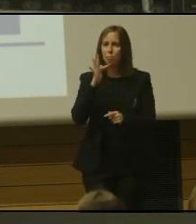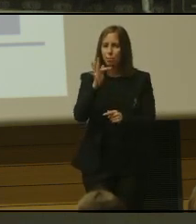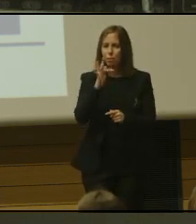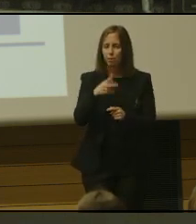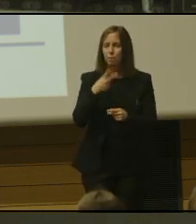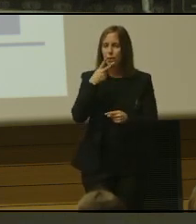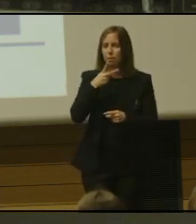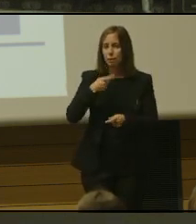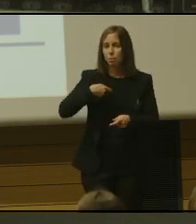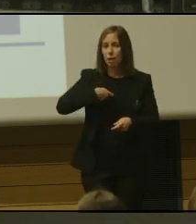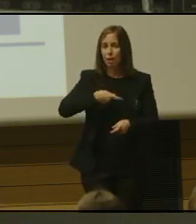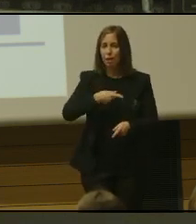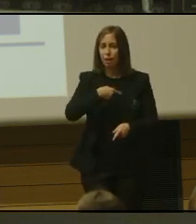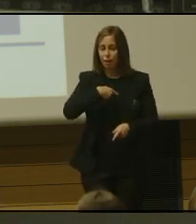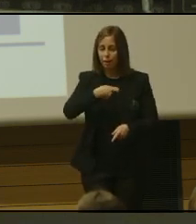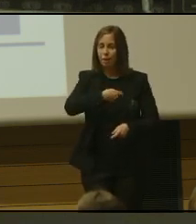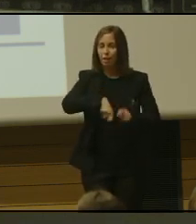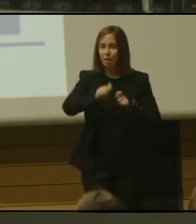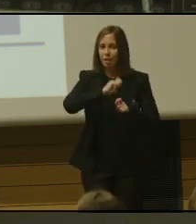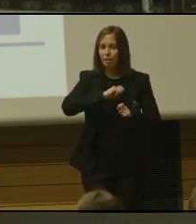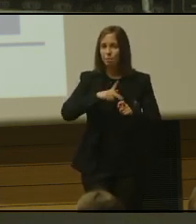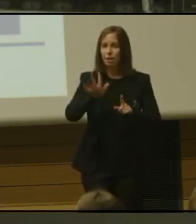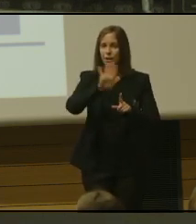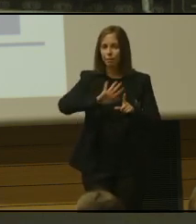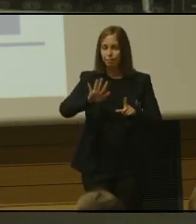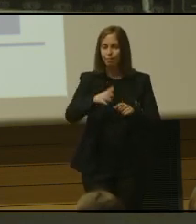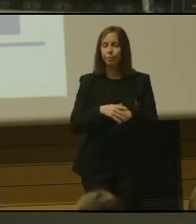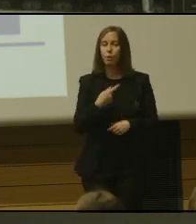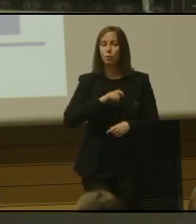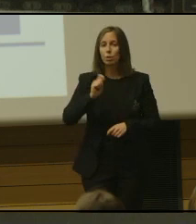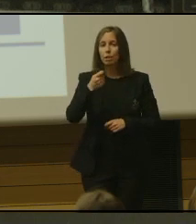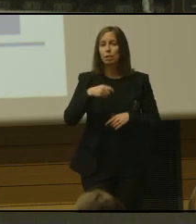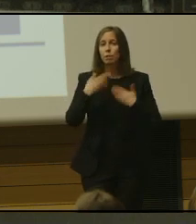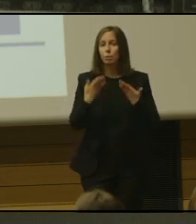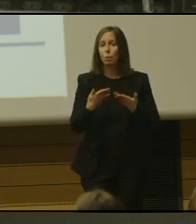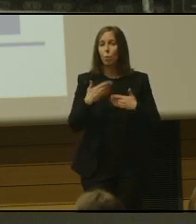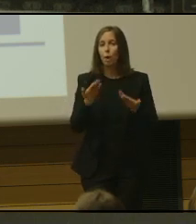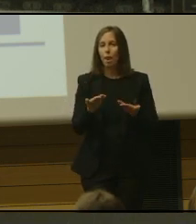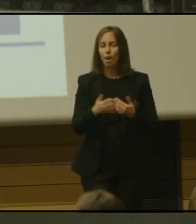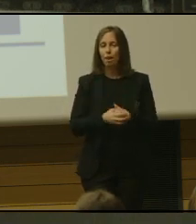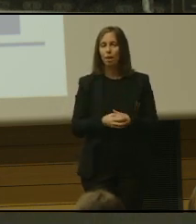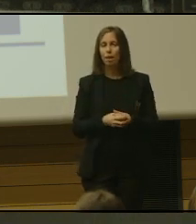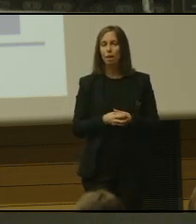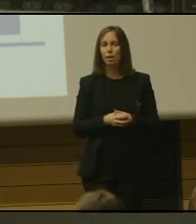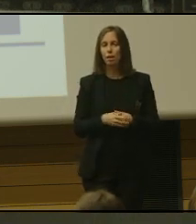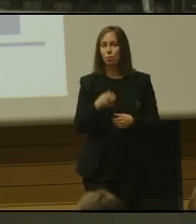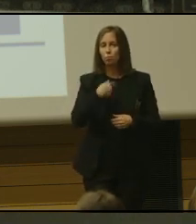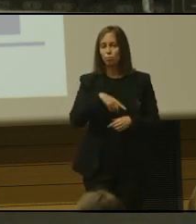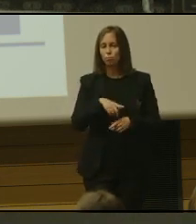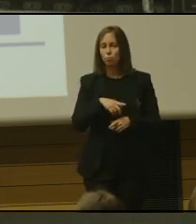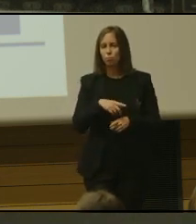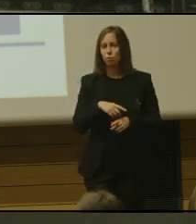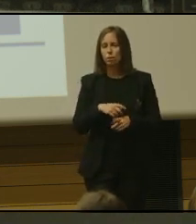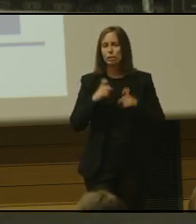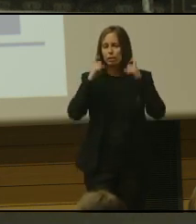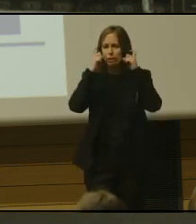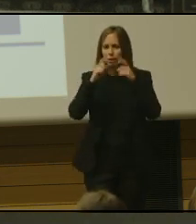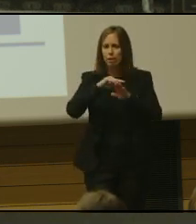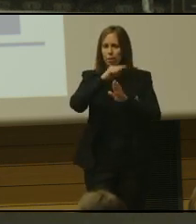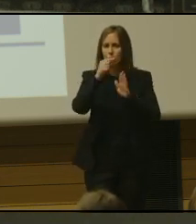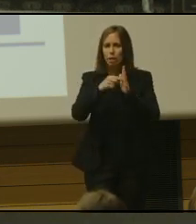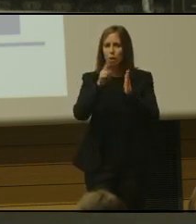España. De hecho, siempre decimos que nuestro principal logro estuvo en que empujamos mucho ese cambio de la